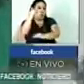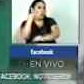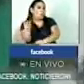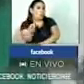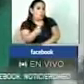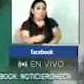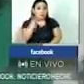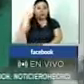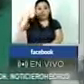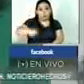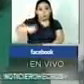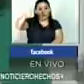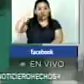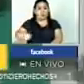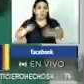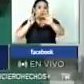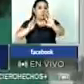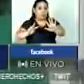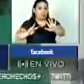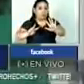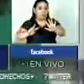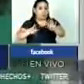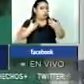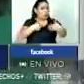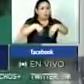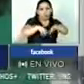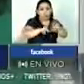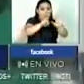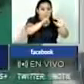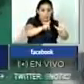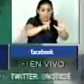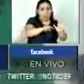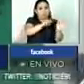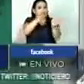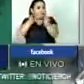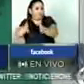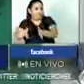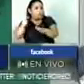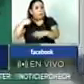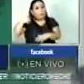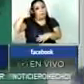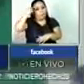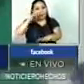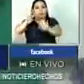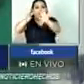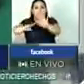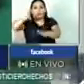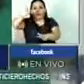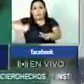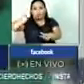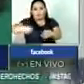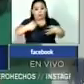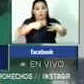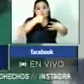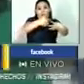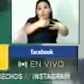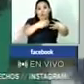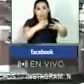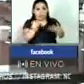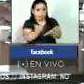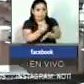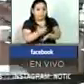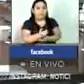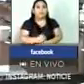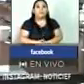siete meses, que es un mes más que lo que normalmente ya considera el código tributario, que son seis